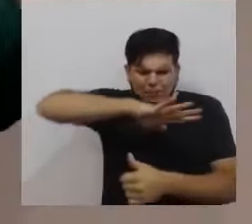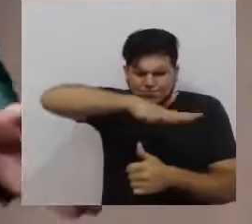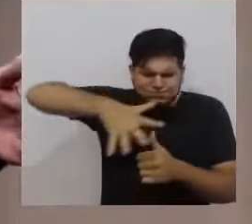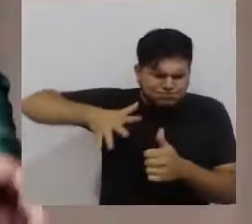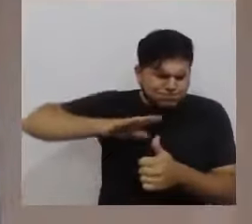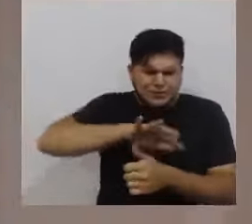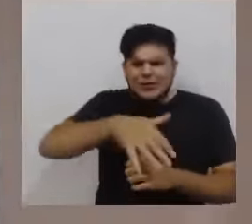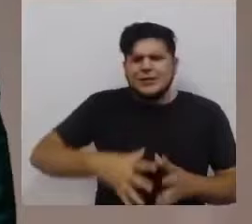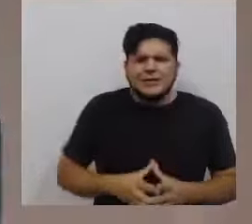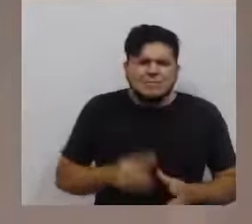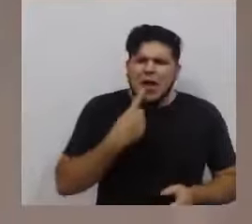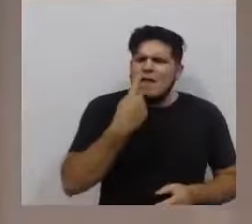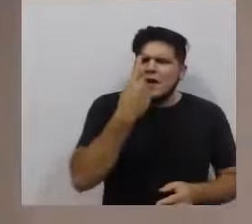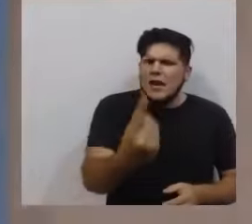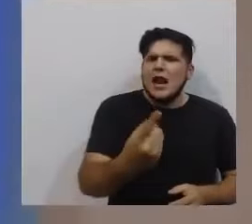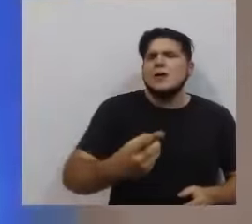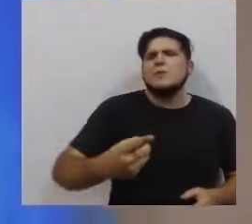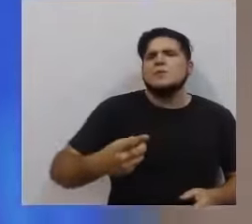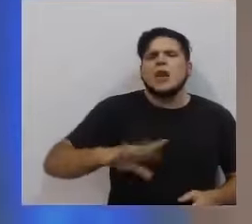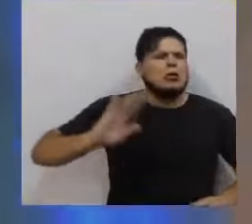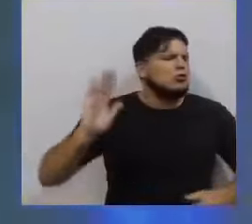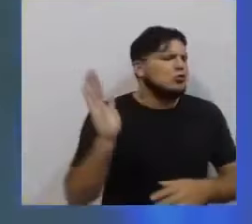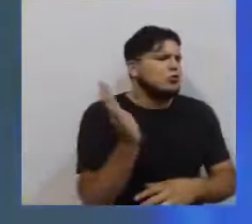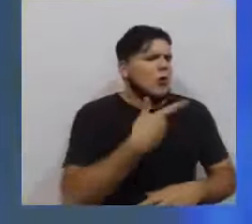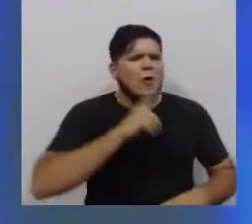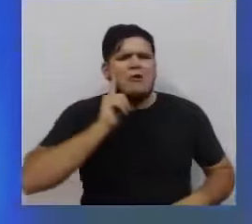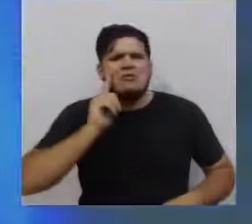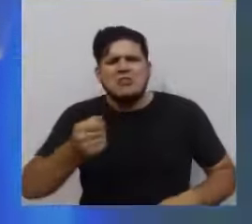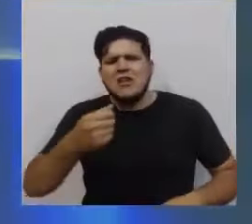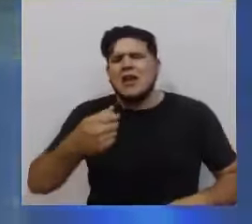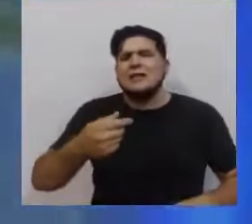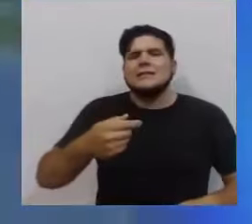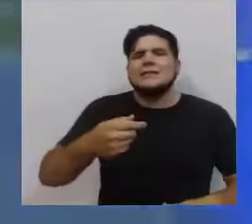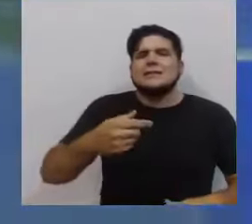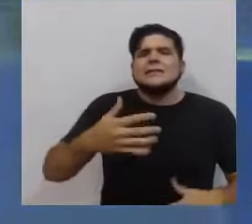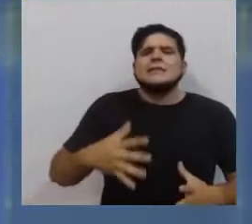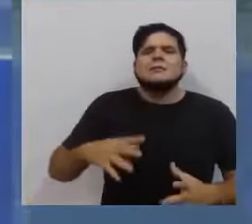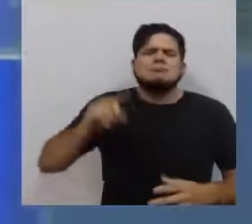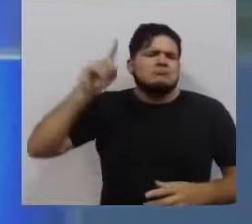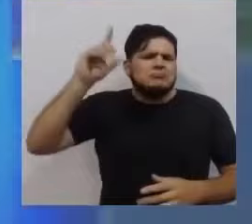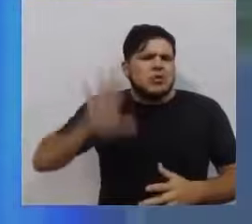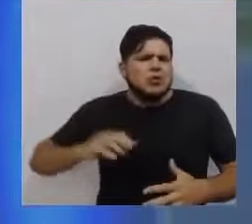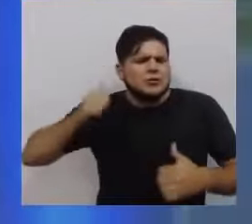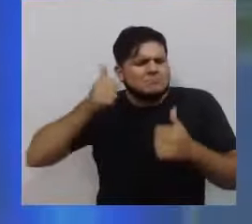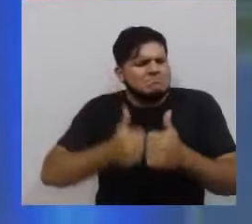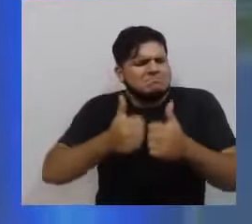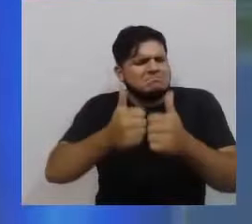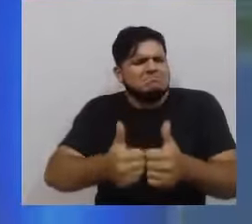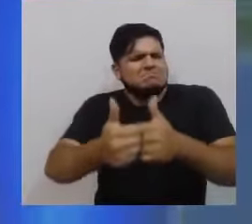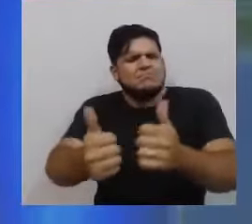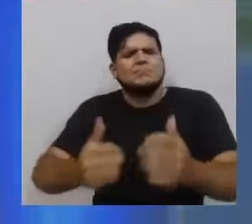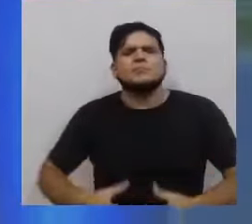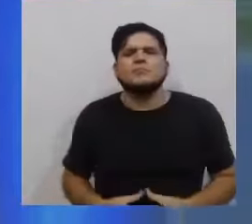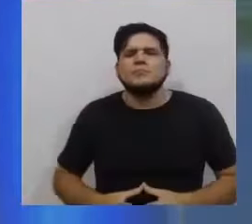días todos los días padre hay cielos abiertos señor yo declaro que nunca habrá puerta cerrada señor siempre